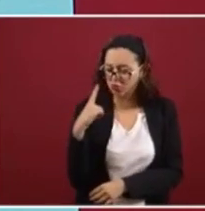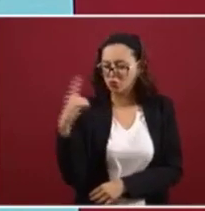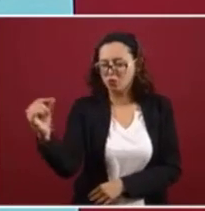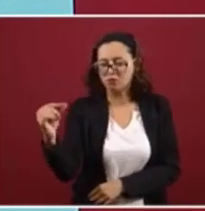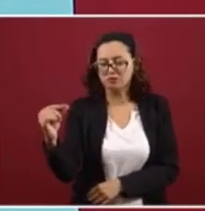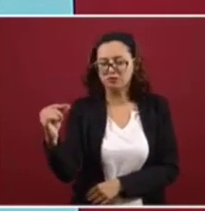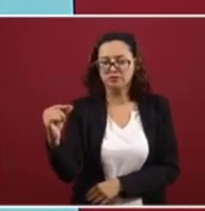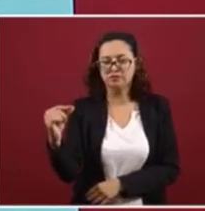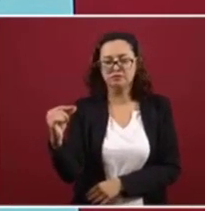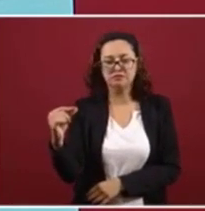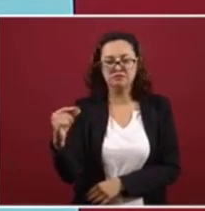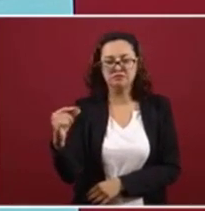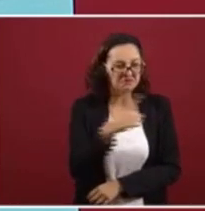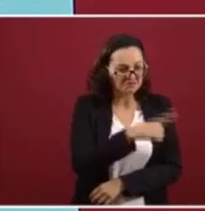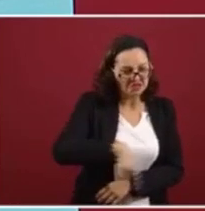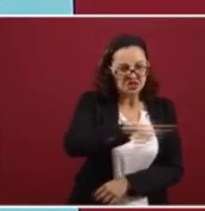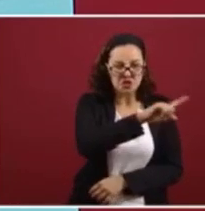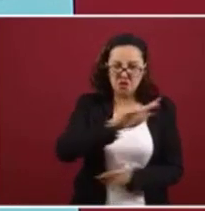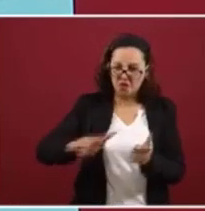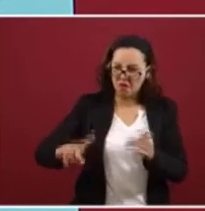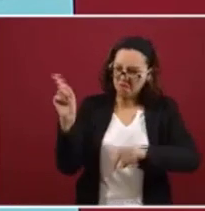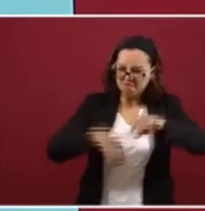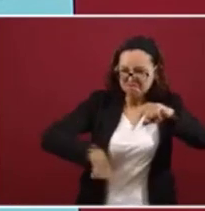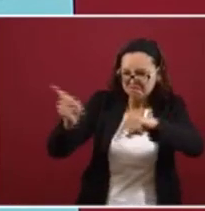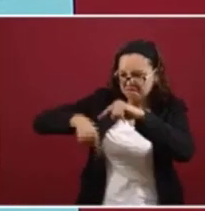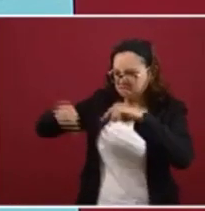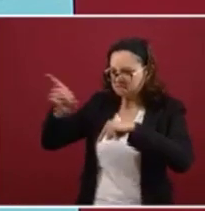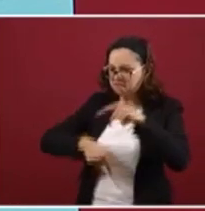sea muy difícil de revertir